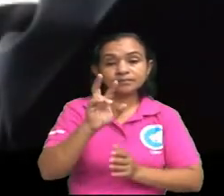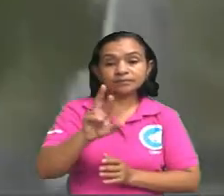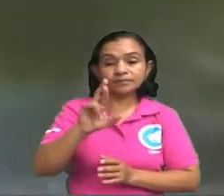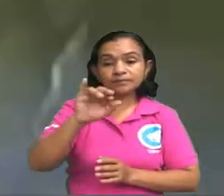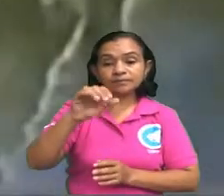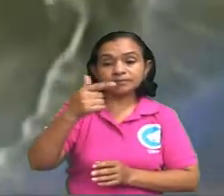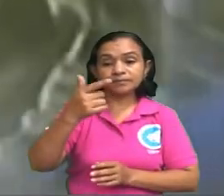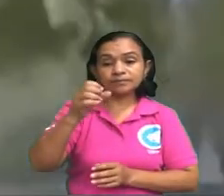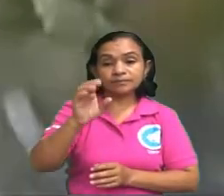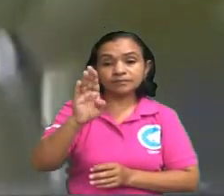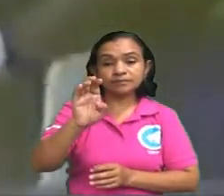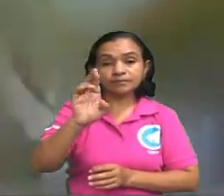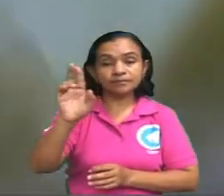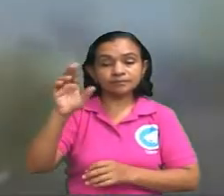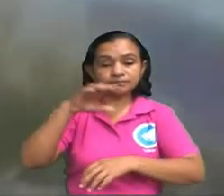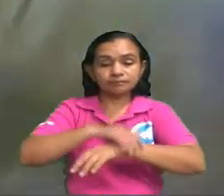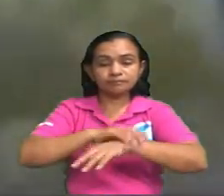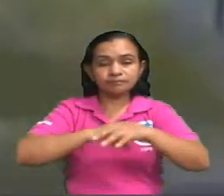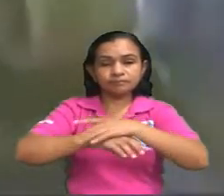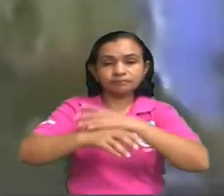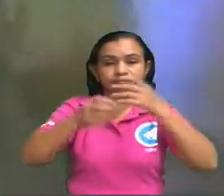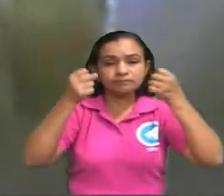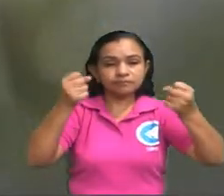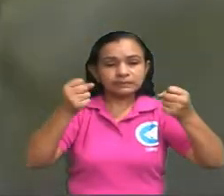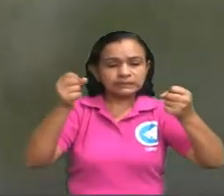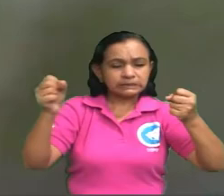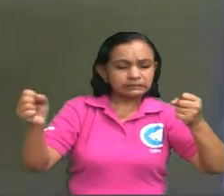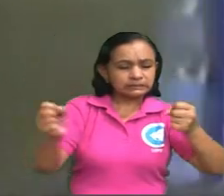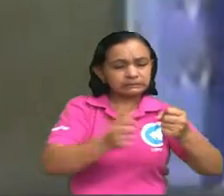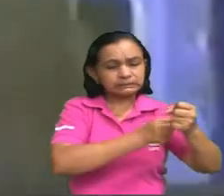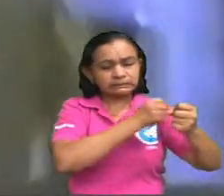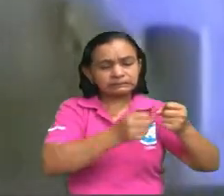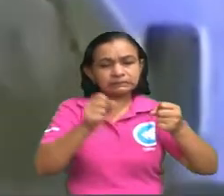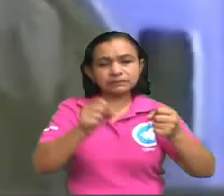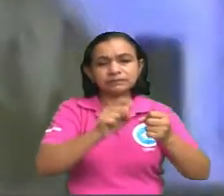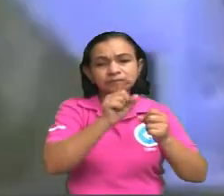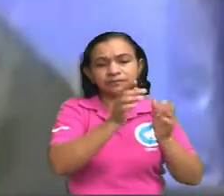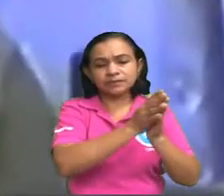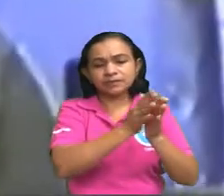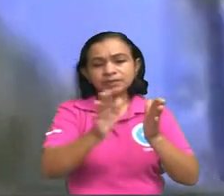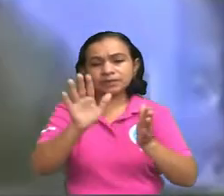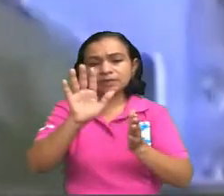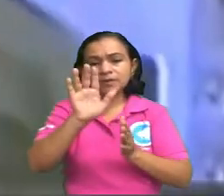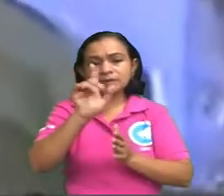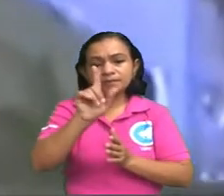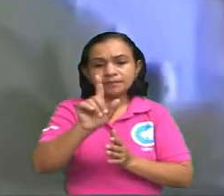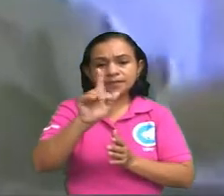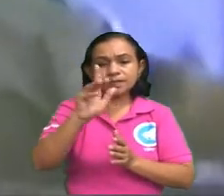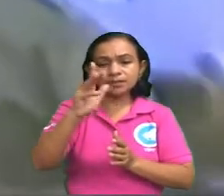Pérez, fue detenido, torturado y encarcelado hasta 1958.